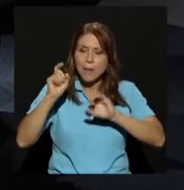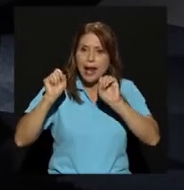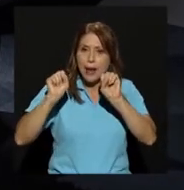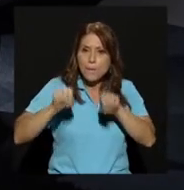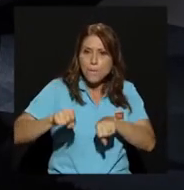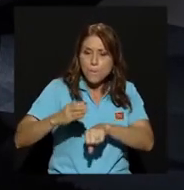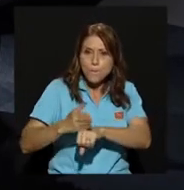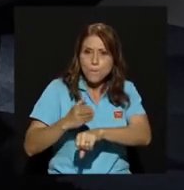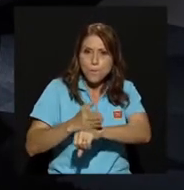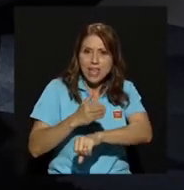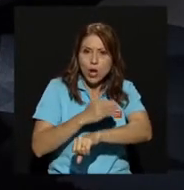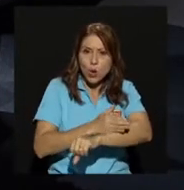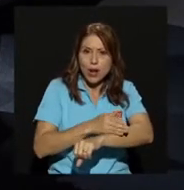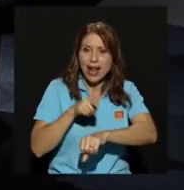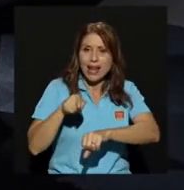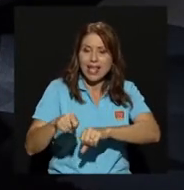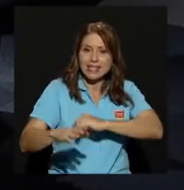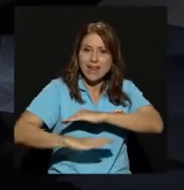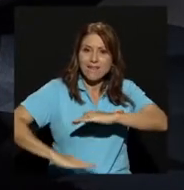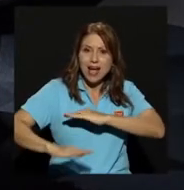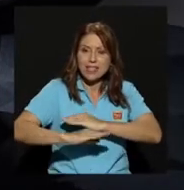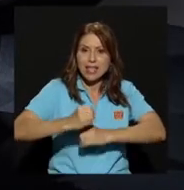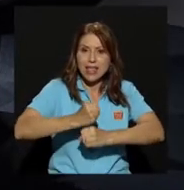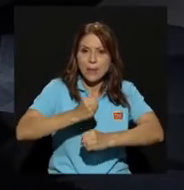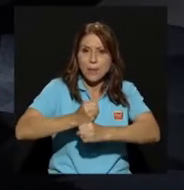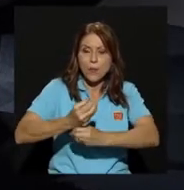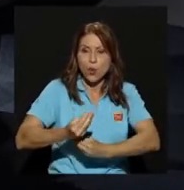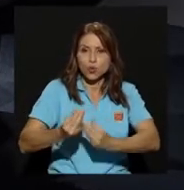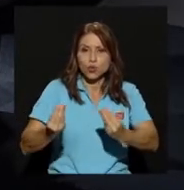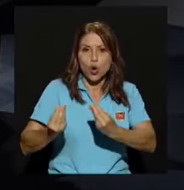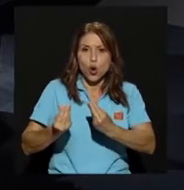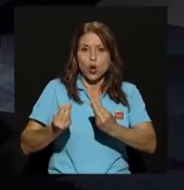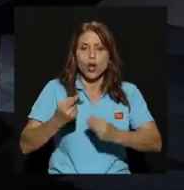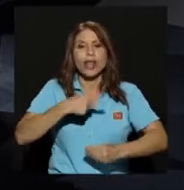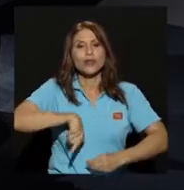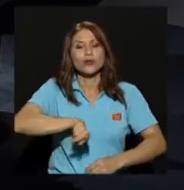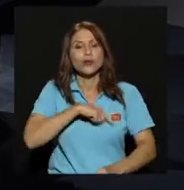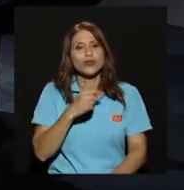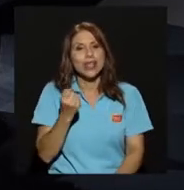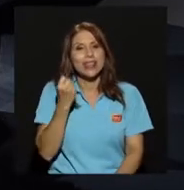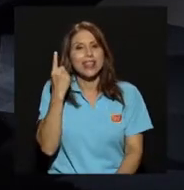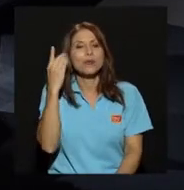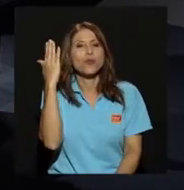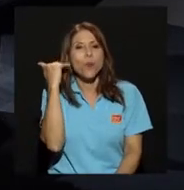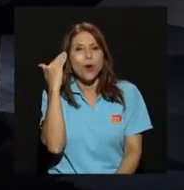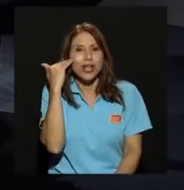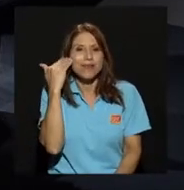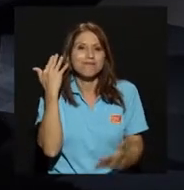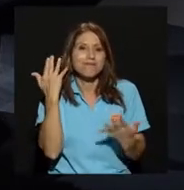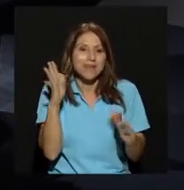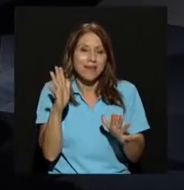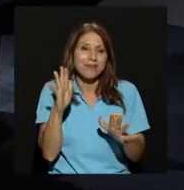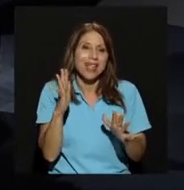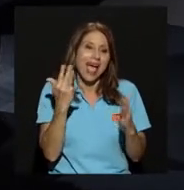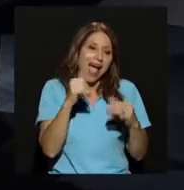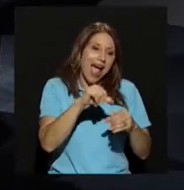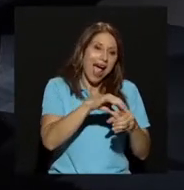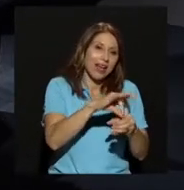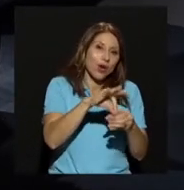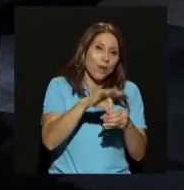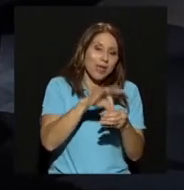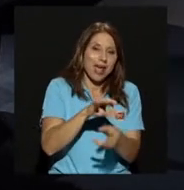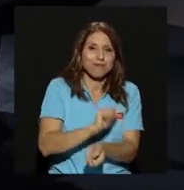mejorar esa base de producción, entonces entendemos por qué debimos habernos pasado de agronomía a